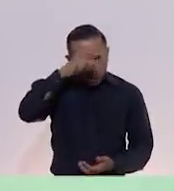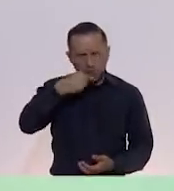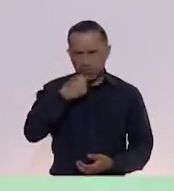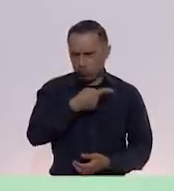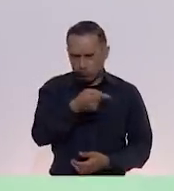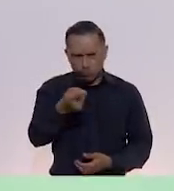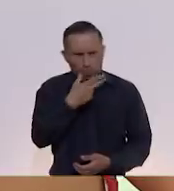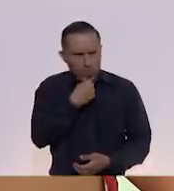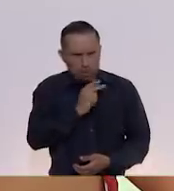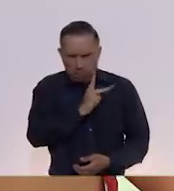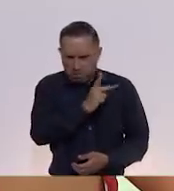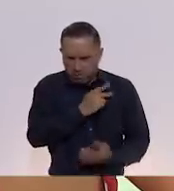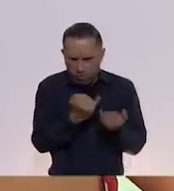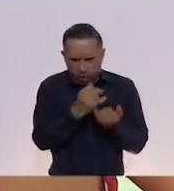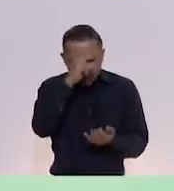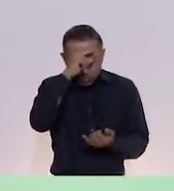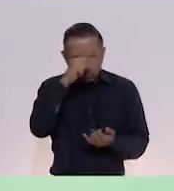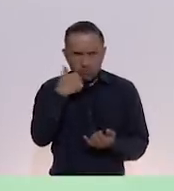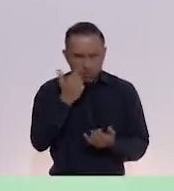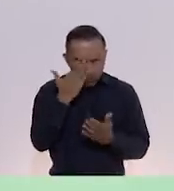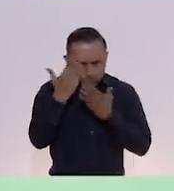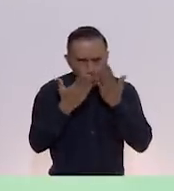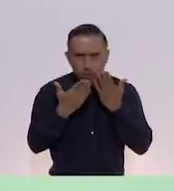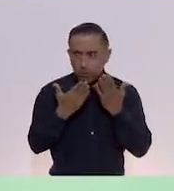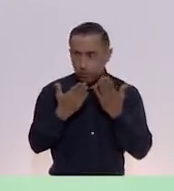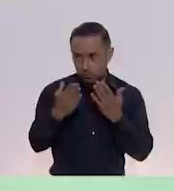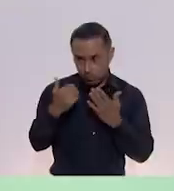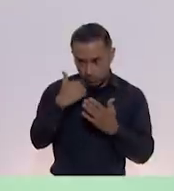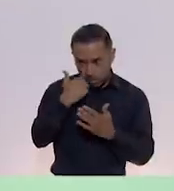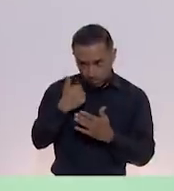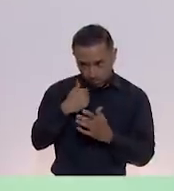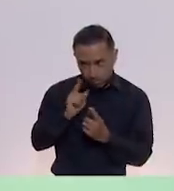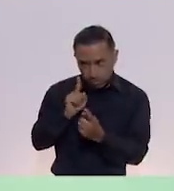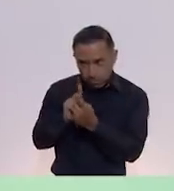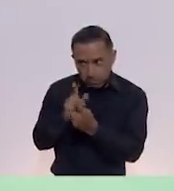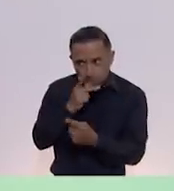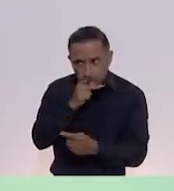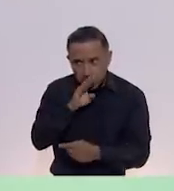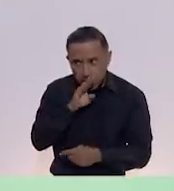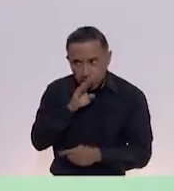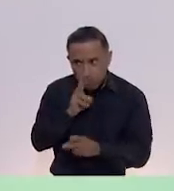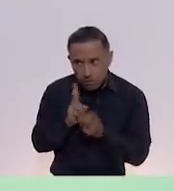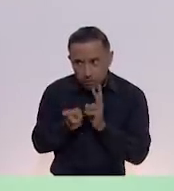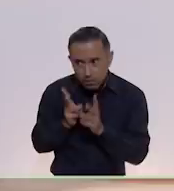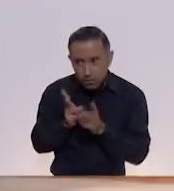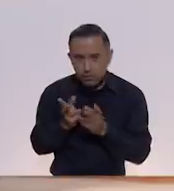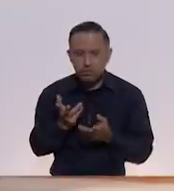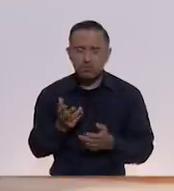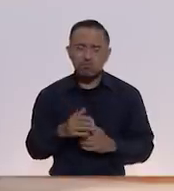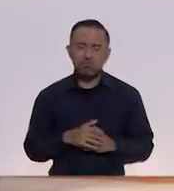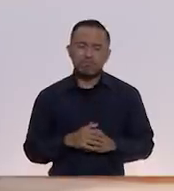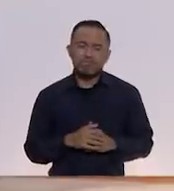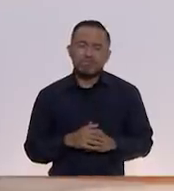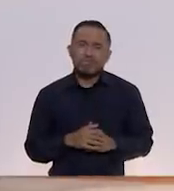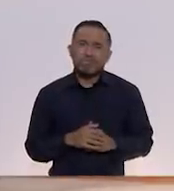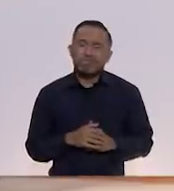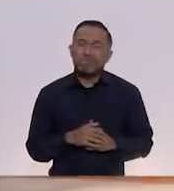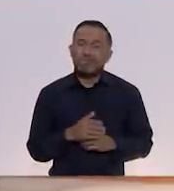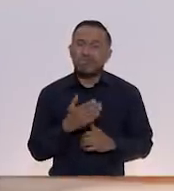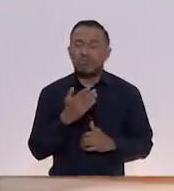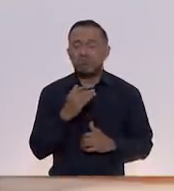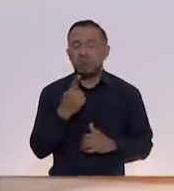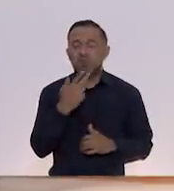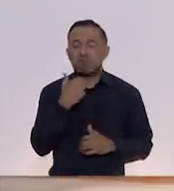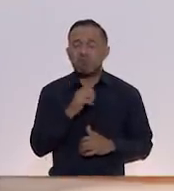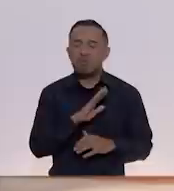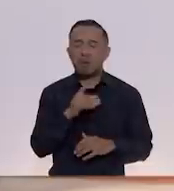gusta estudiar. ¿Quieres que hable con tus papás? No sé si sirva de algo. Hablaré con ellos solo